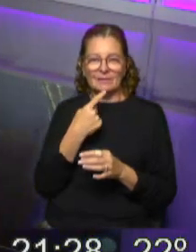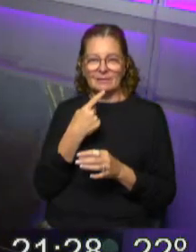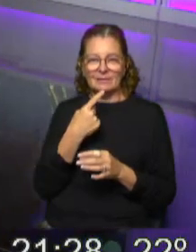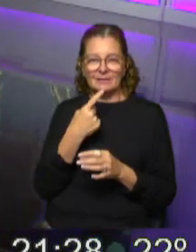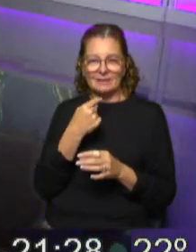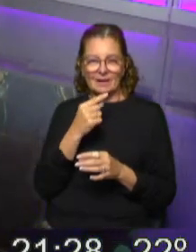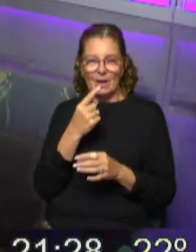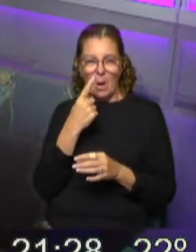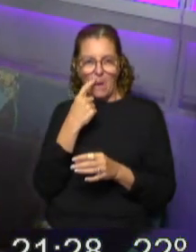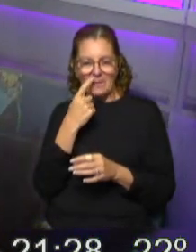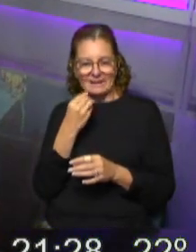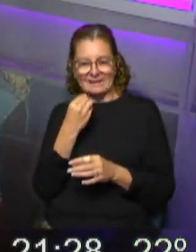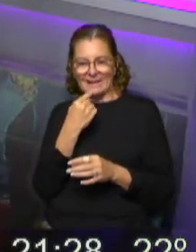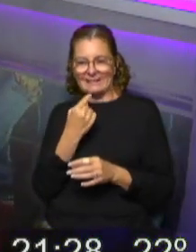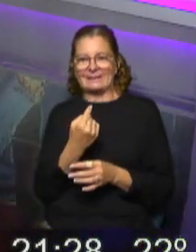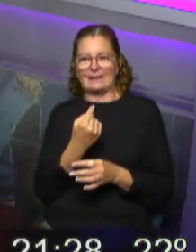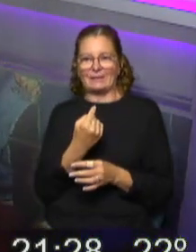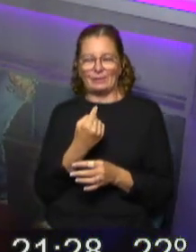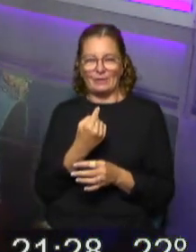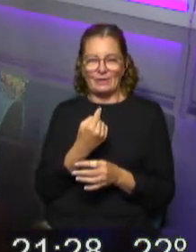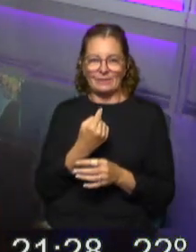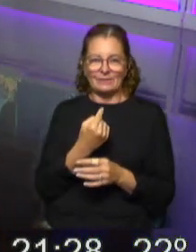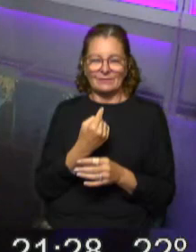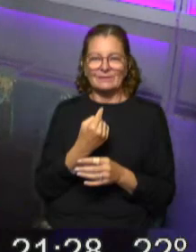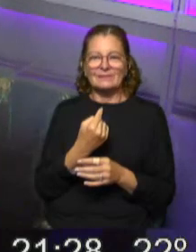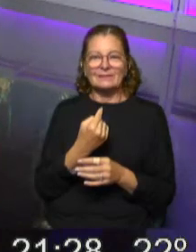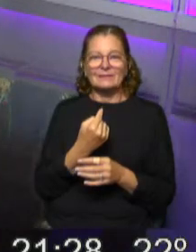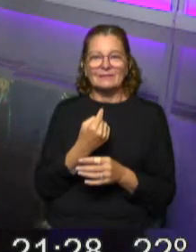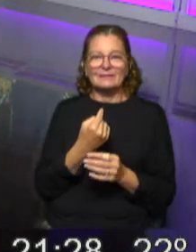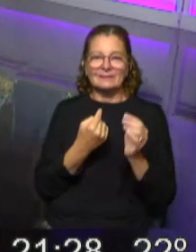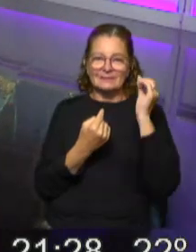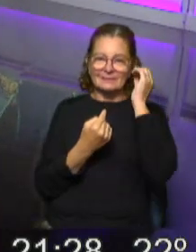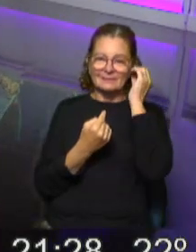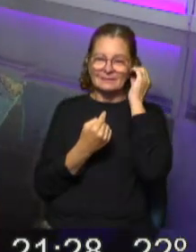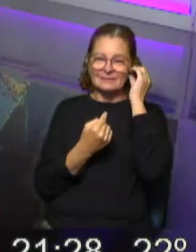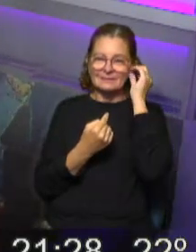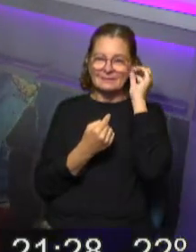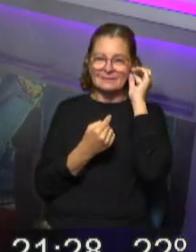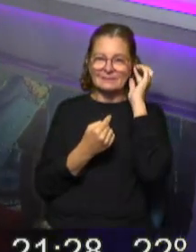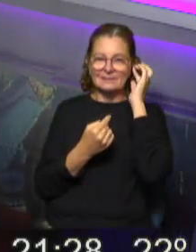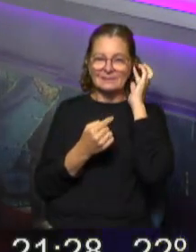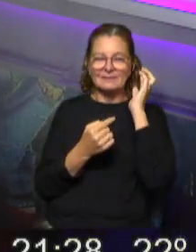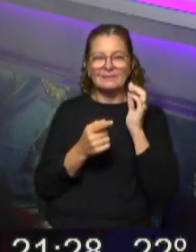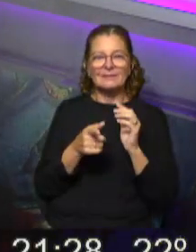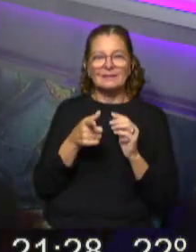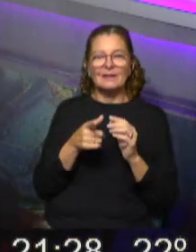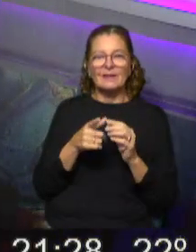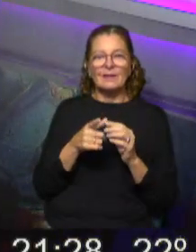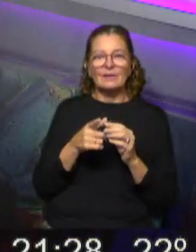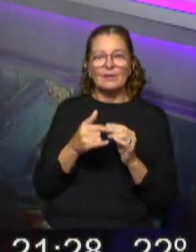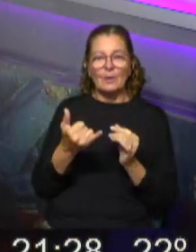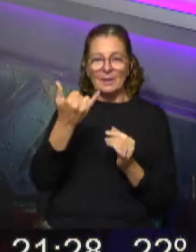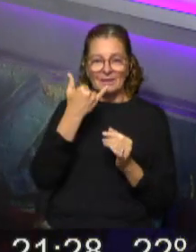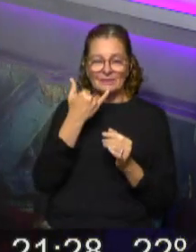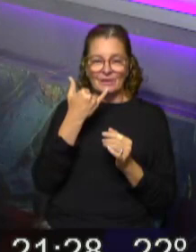¿qué estaba diciendo? ¿Qué hicimos? Digo, no, alimentamos un monstruo, agregamos algo. Sí, más o menos. Todavía no me han llamado